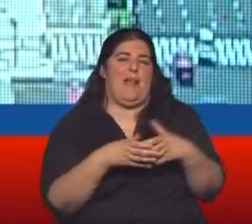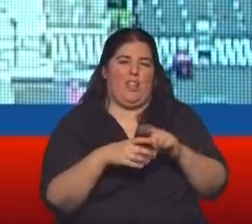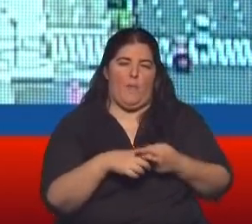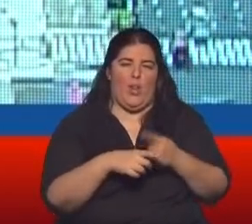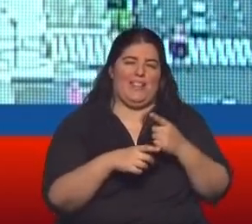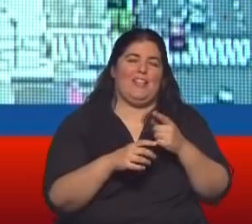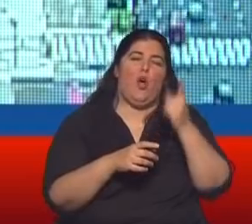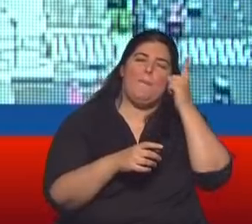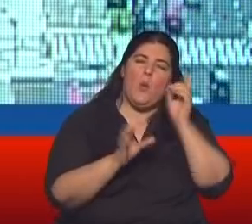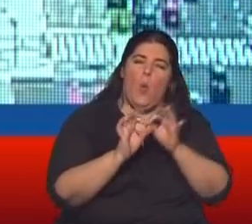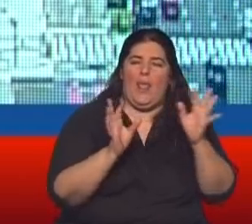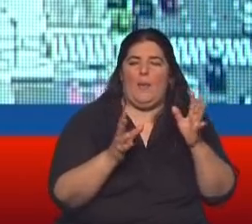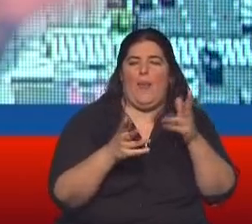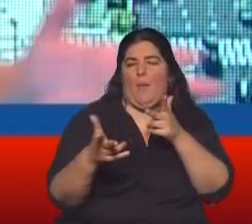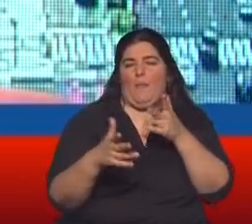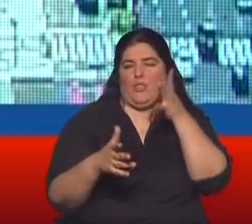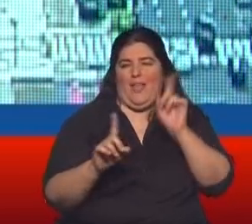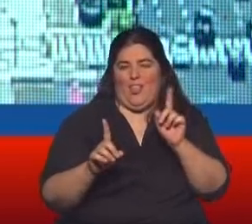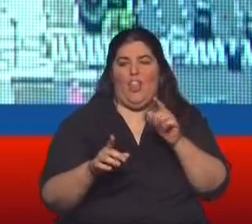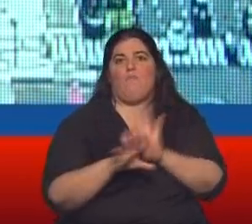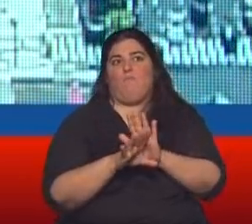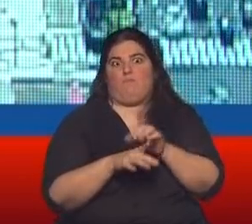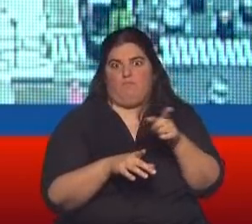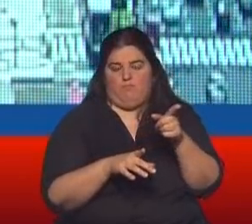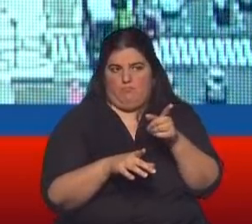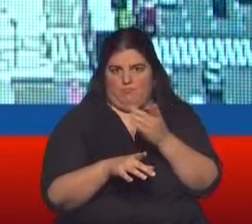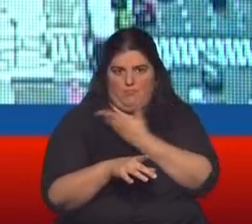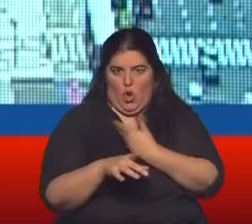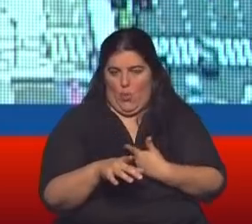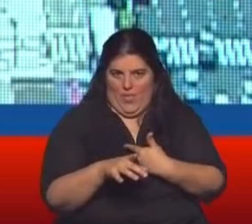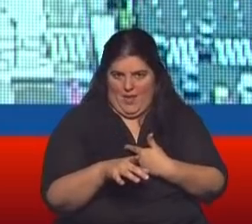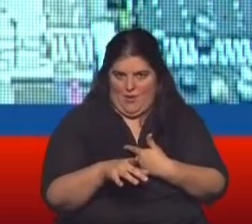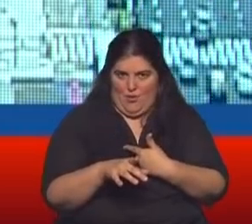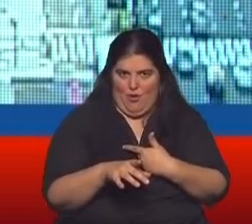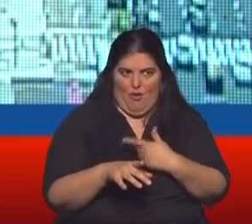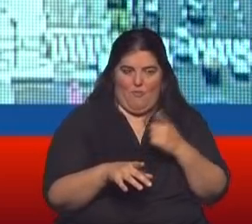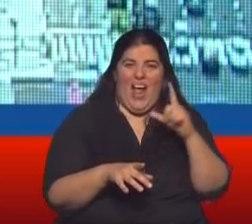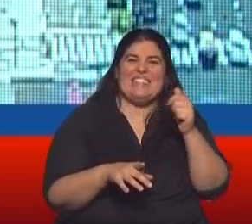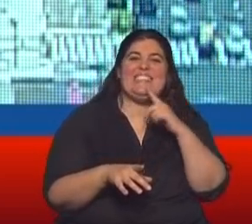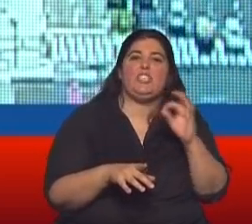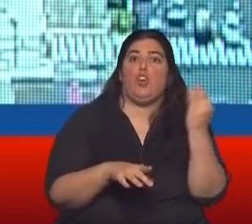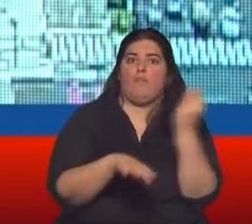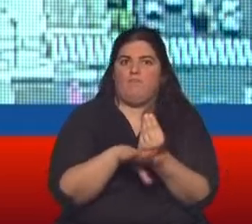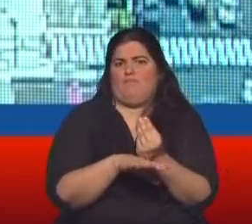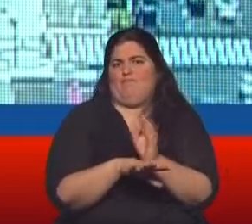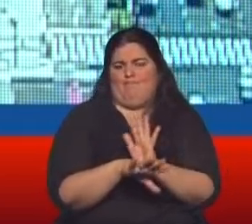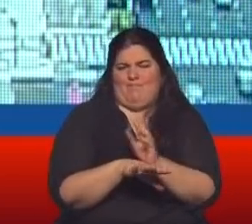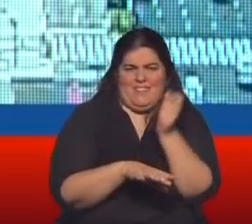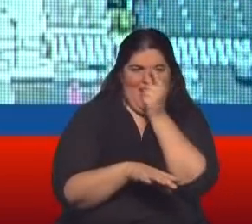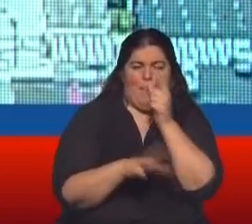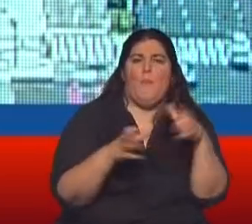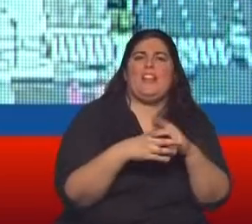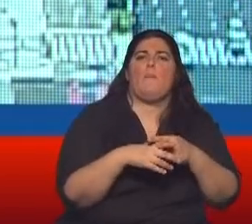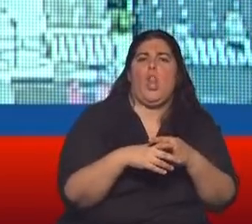también, le vaciaron el gobierno a los pocos meses de haber asumido, hicieron denuncias